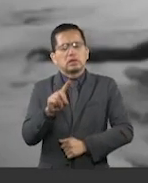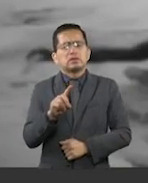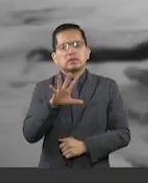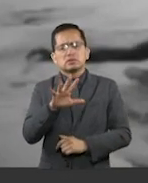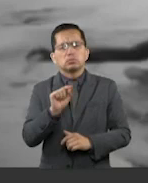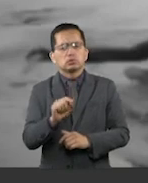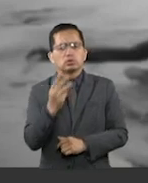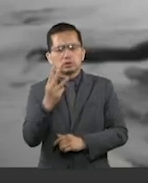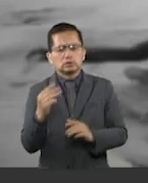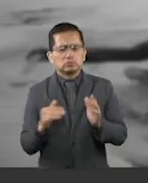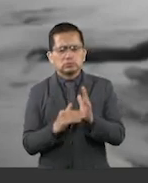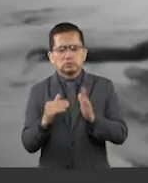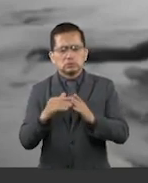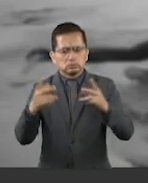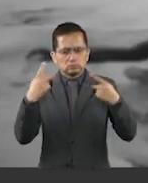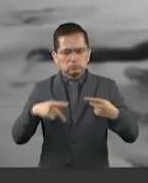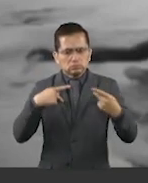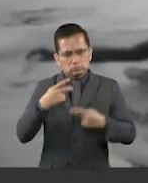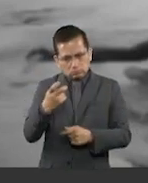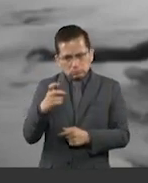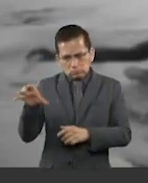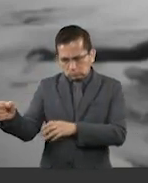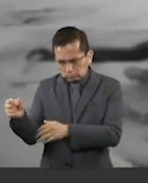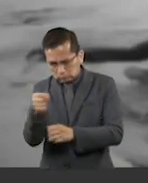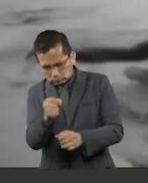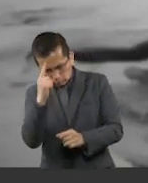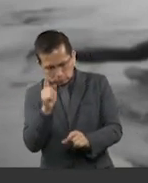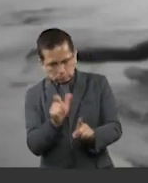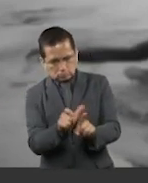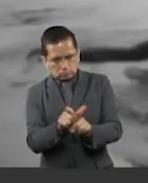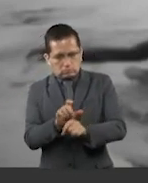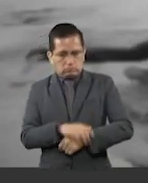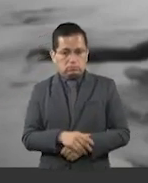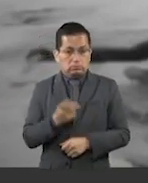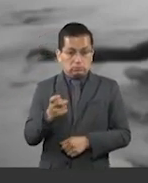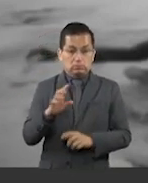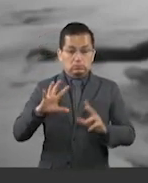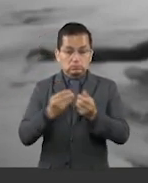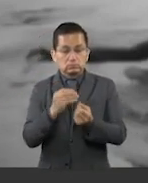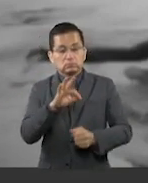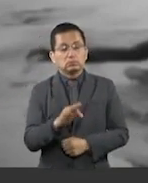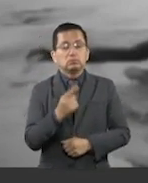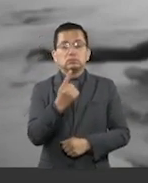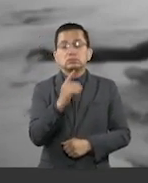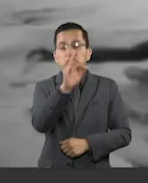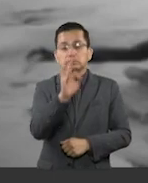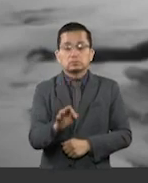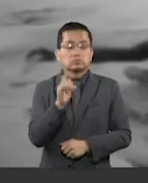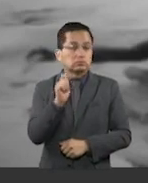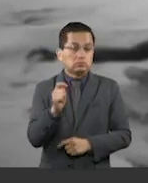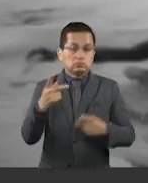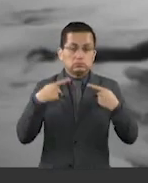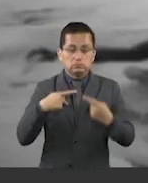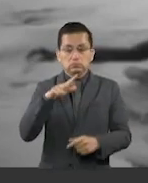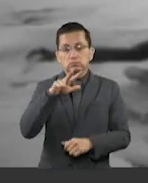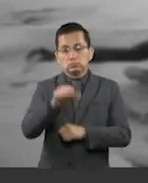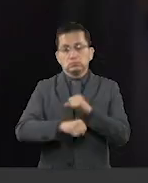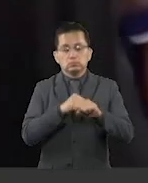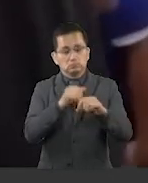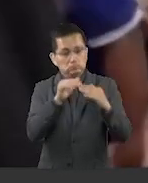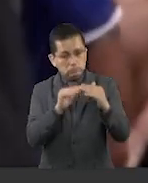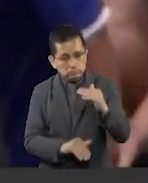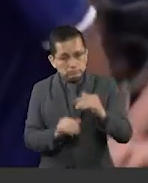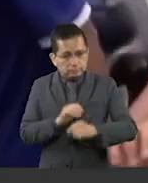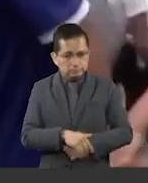35.3 millones de personas refugiadas de las cuales el 41 por son menores de 18 años